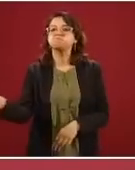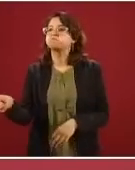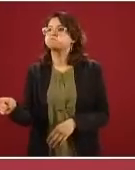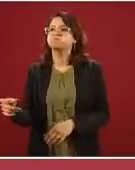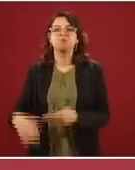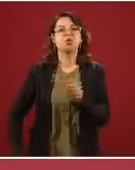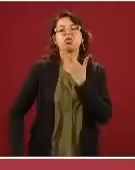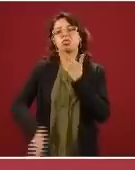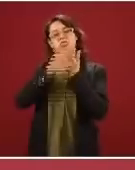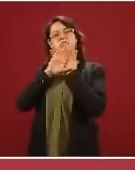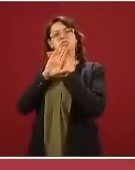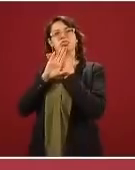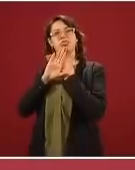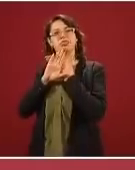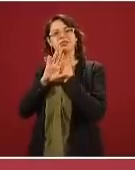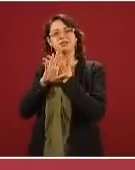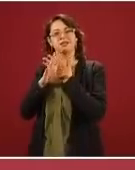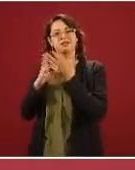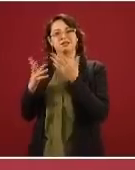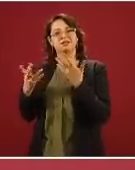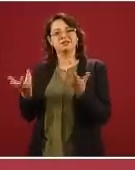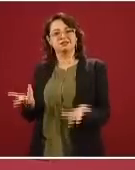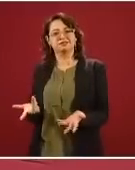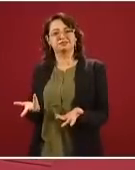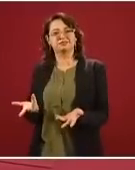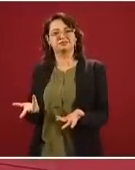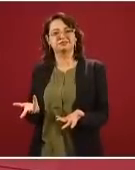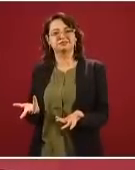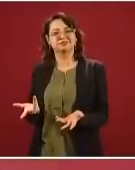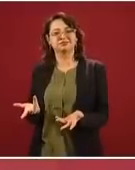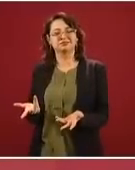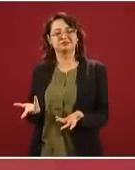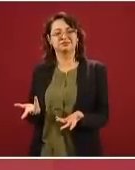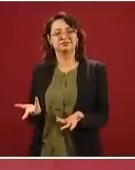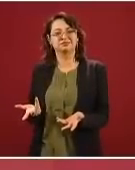el sentido de esta